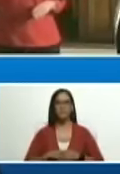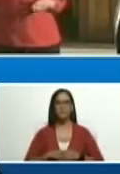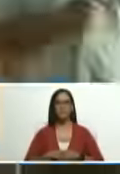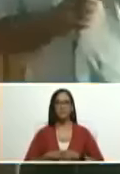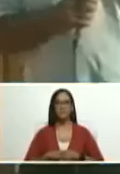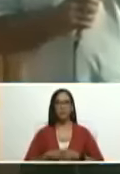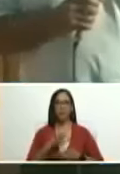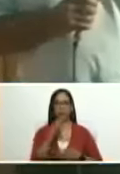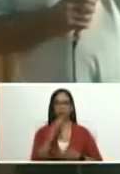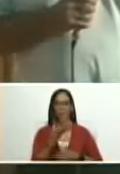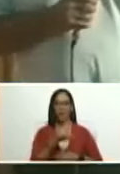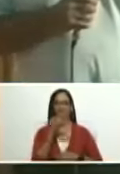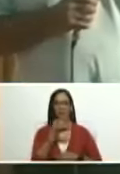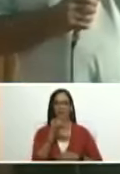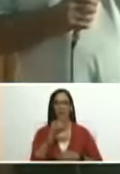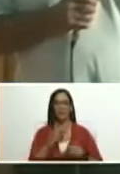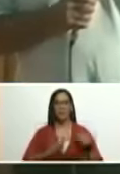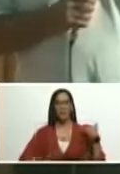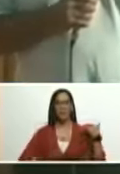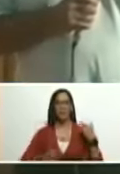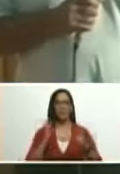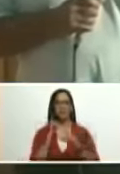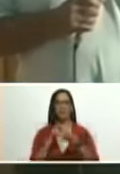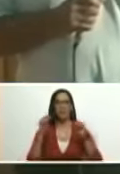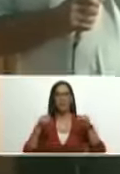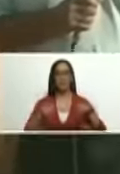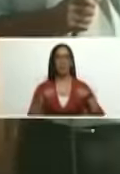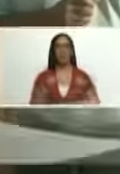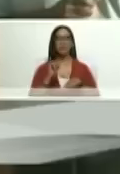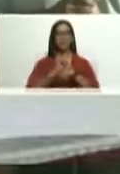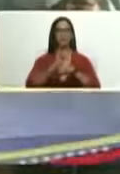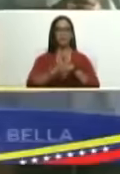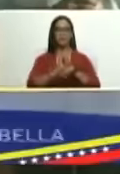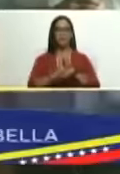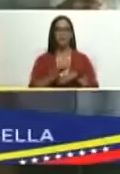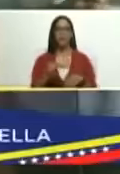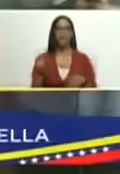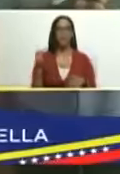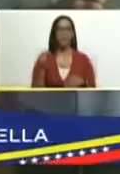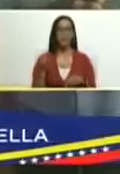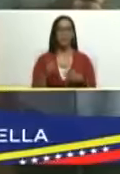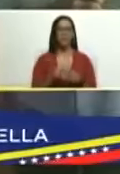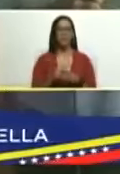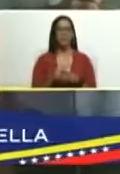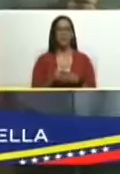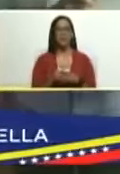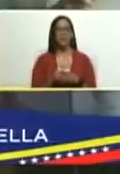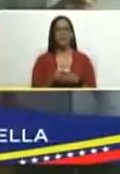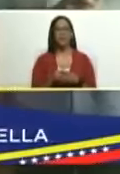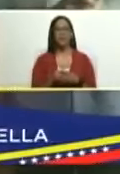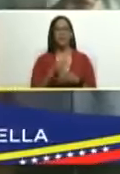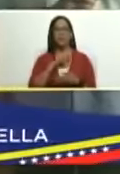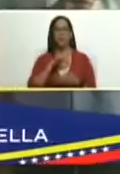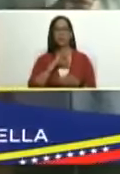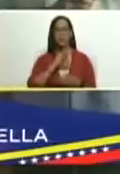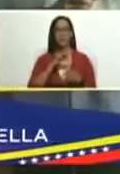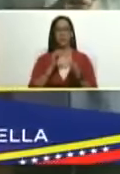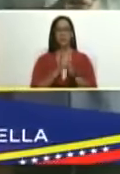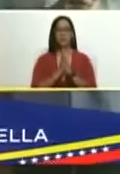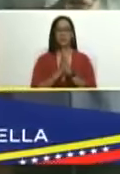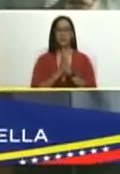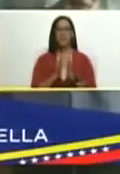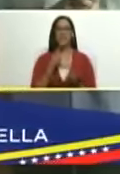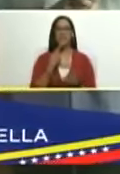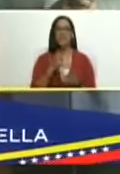Con las buenas tardes, presidente. Desde aquí, desde la Basílica Menor de la Nuestra Señora del Valle, le decimos